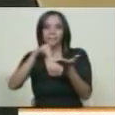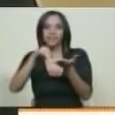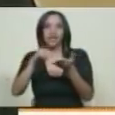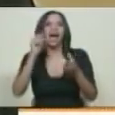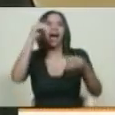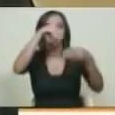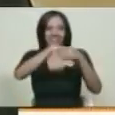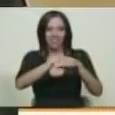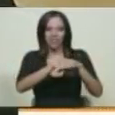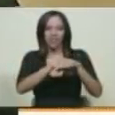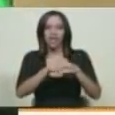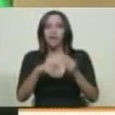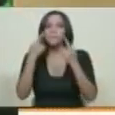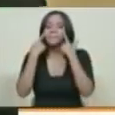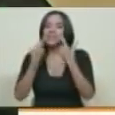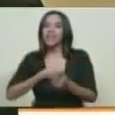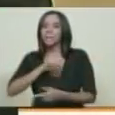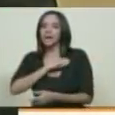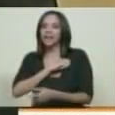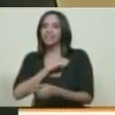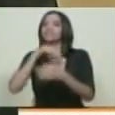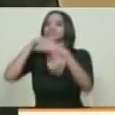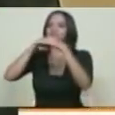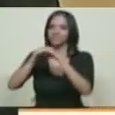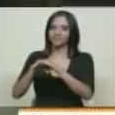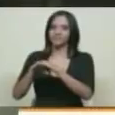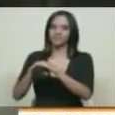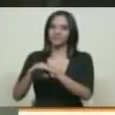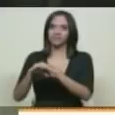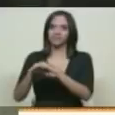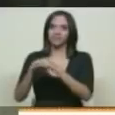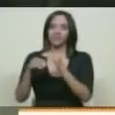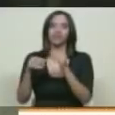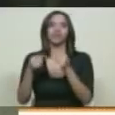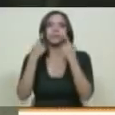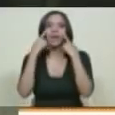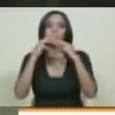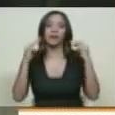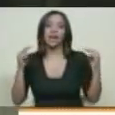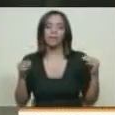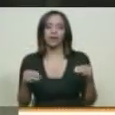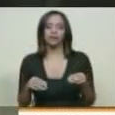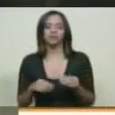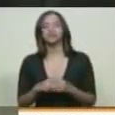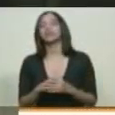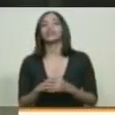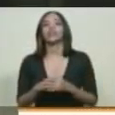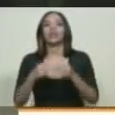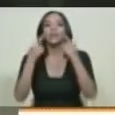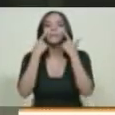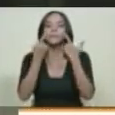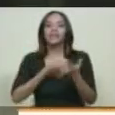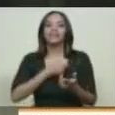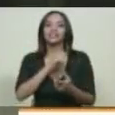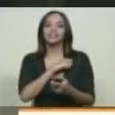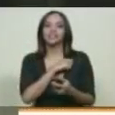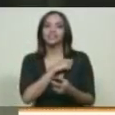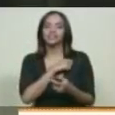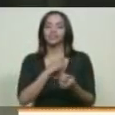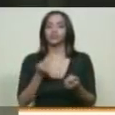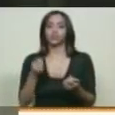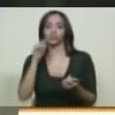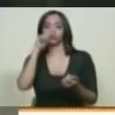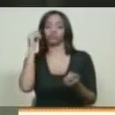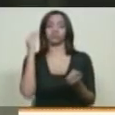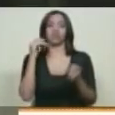Madrid, ahí está. Mire ahora mismo. Mire en Panamá. Ahora mismo, el gran boom en Madrid, las viviendas de superlujo,